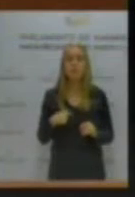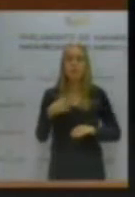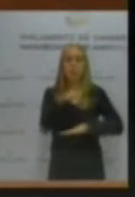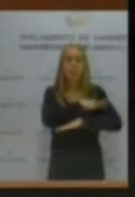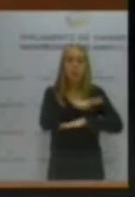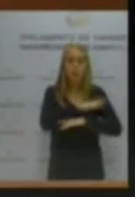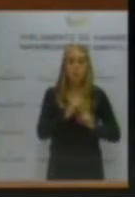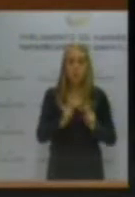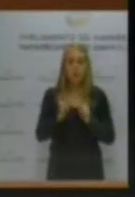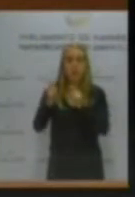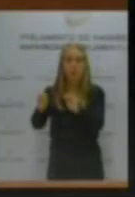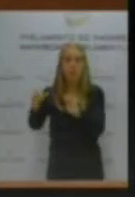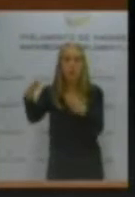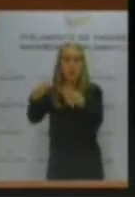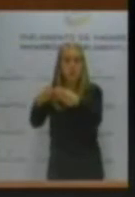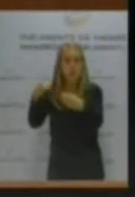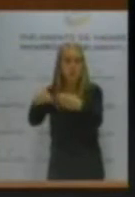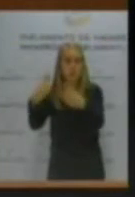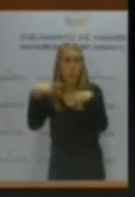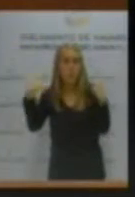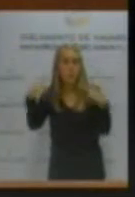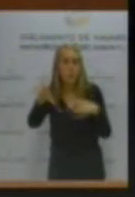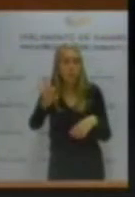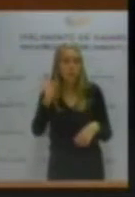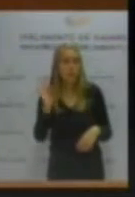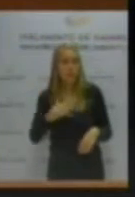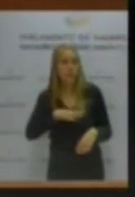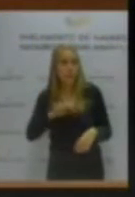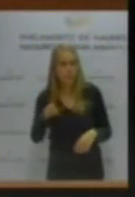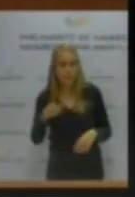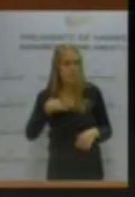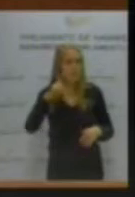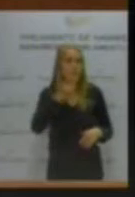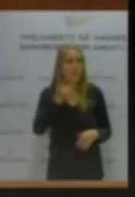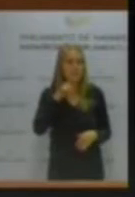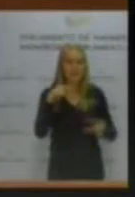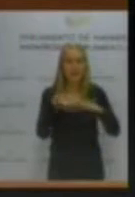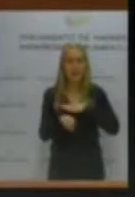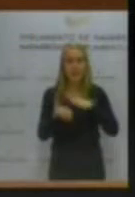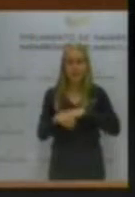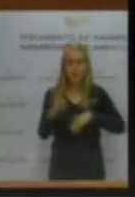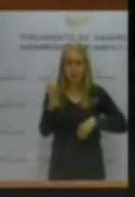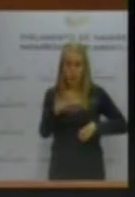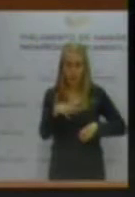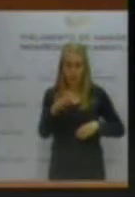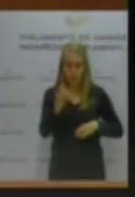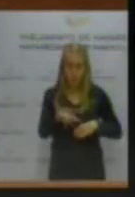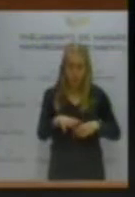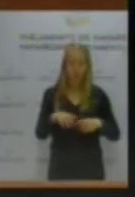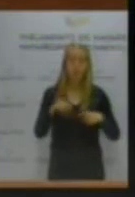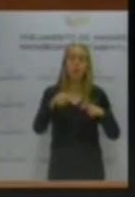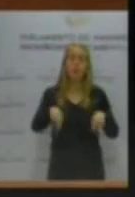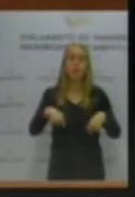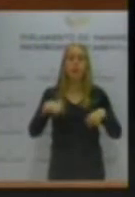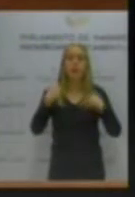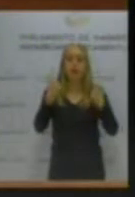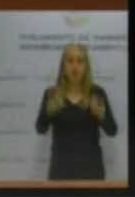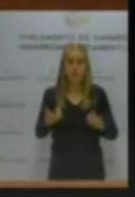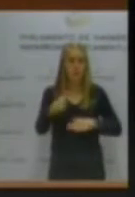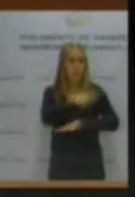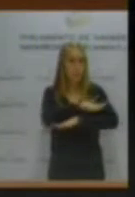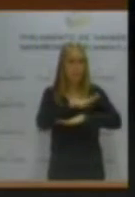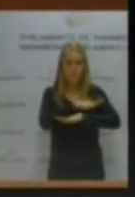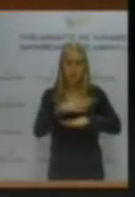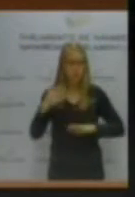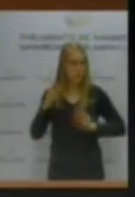la posibilidad de decidir. Pero es mentira. La gestión del fondo de residuos es competencia del Gobierno y solo